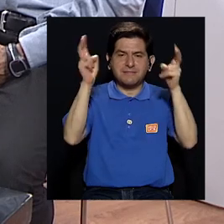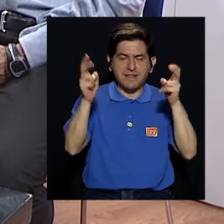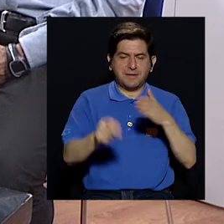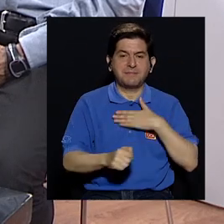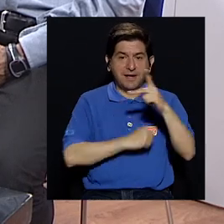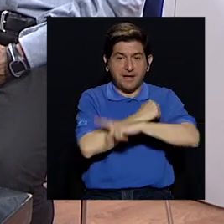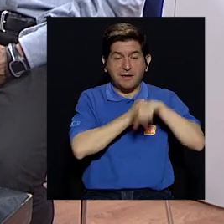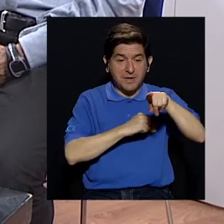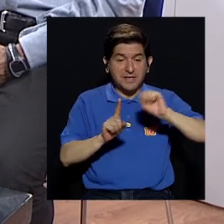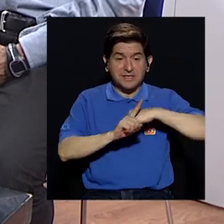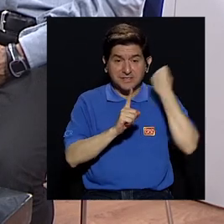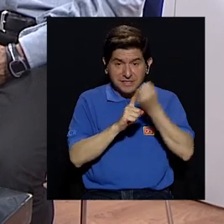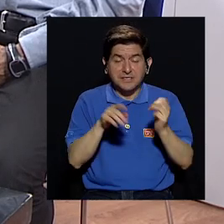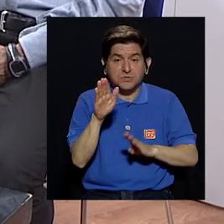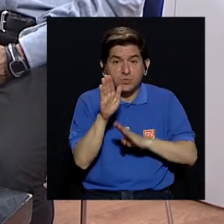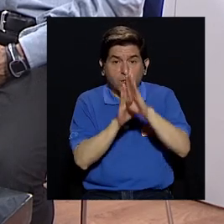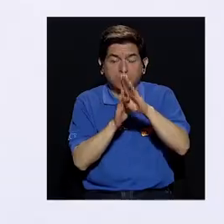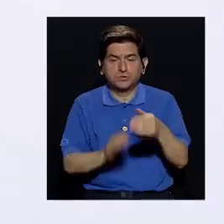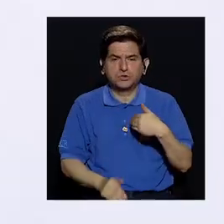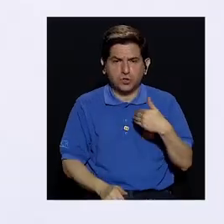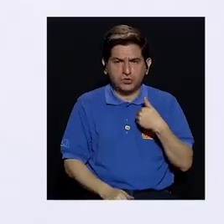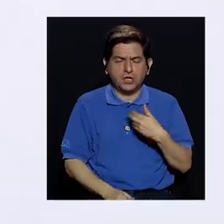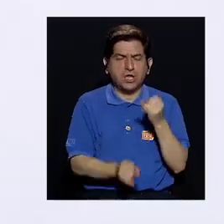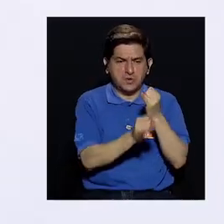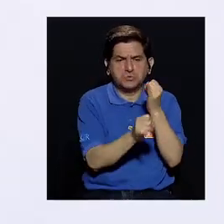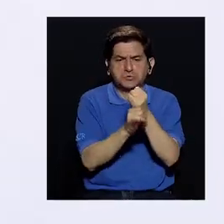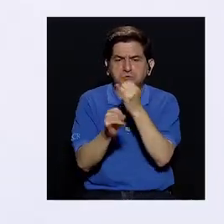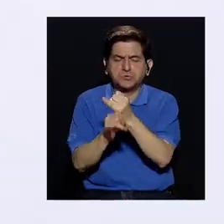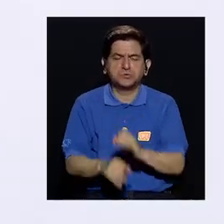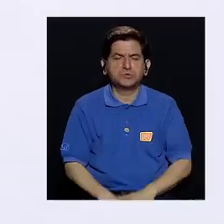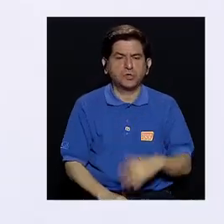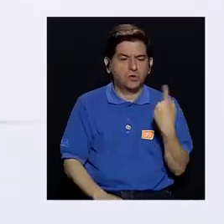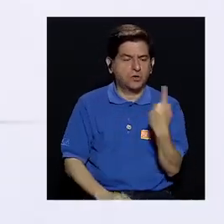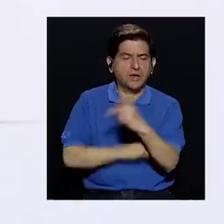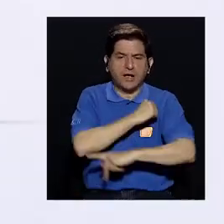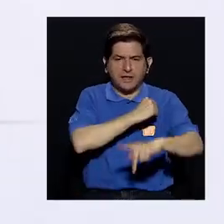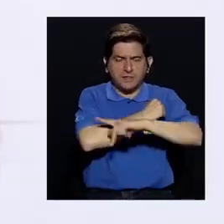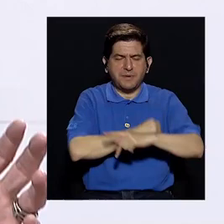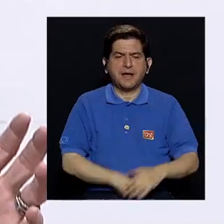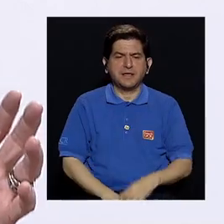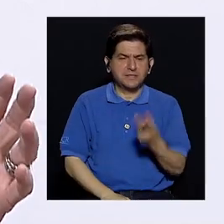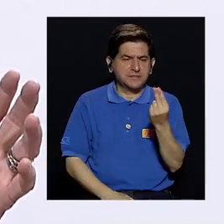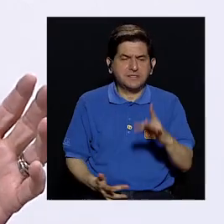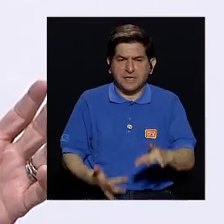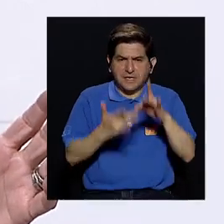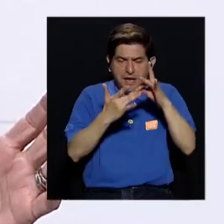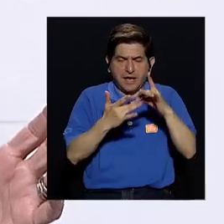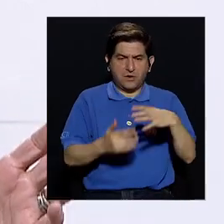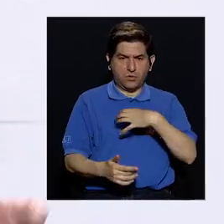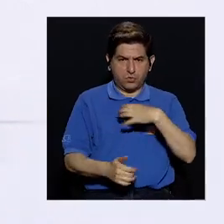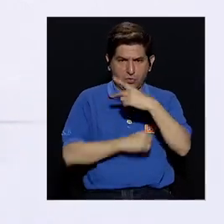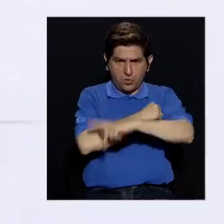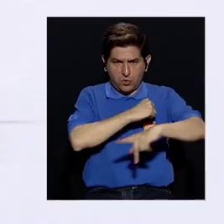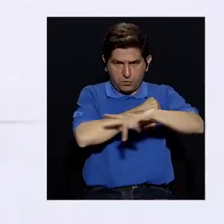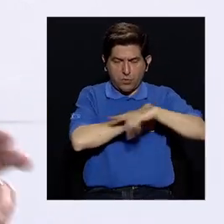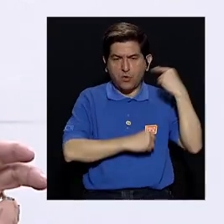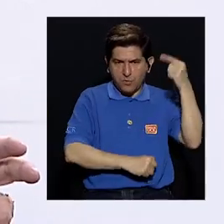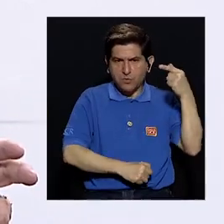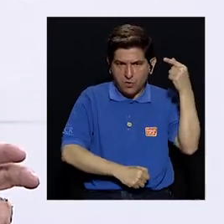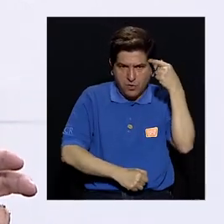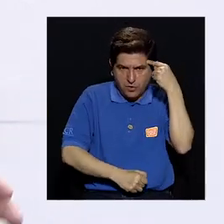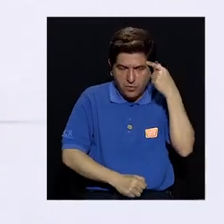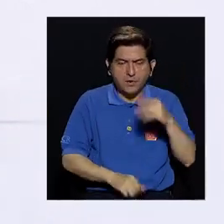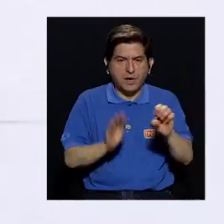está el tema porque en mi país eso está desarrollado tengo las gentes y cada país consigue fondos especialmente de su país de los